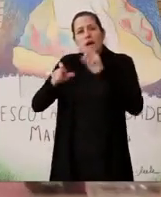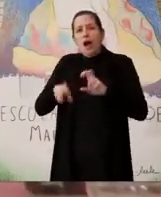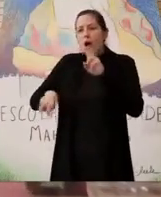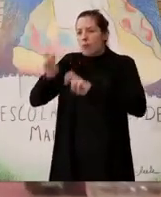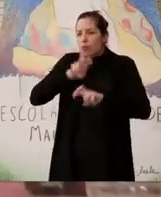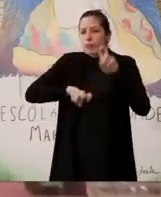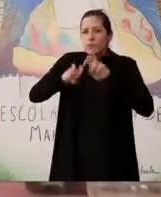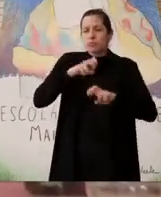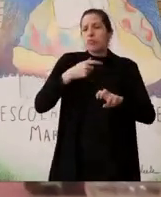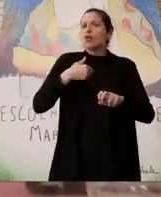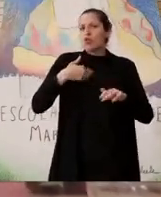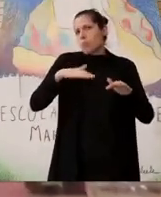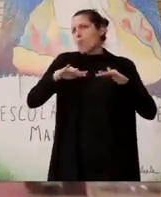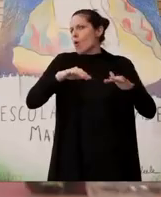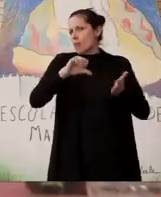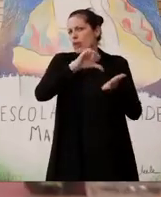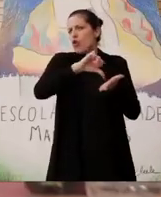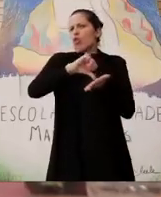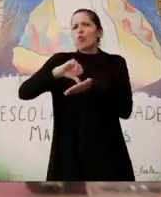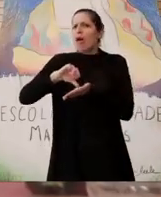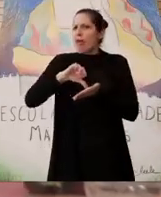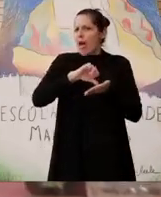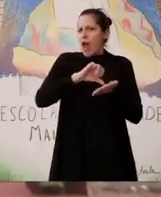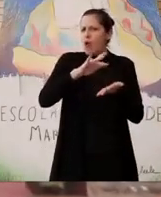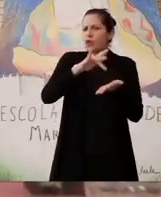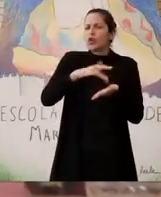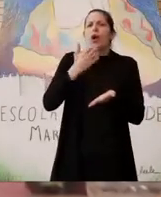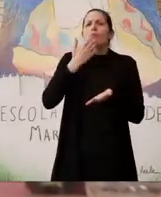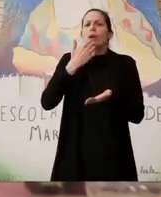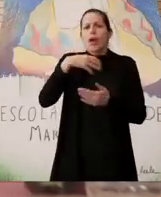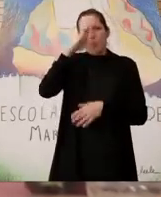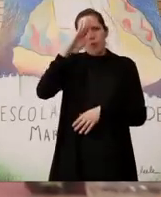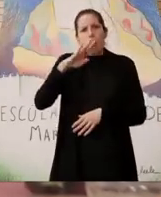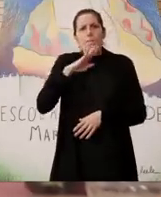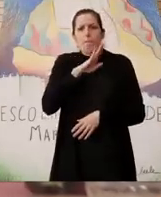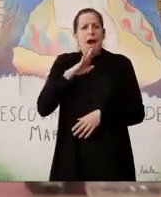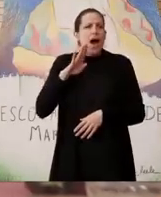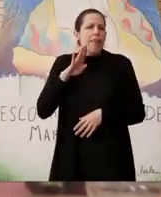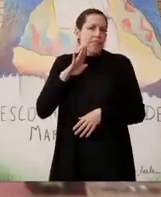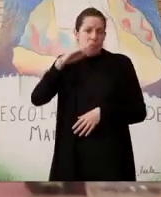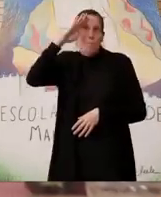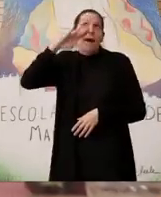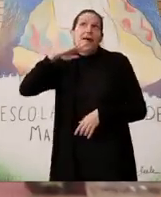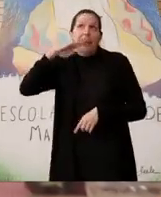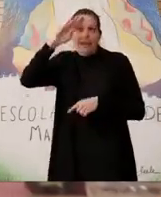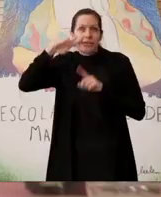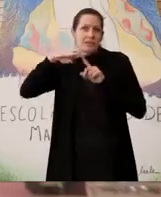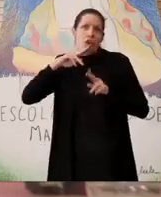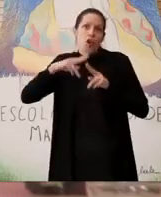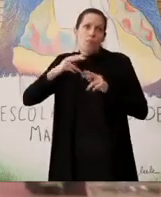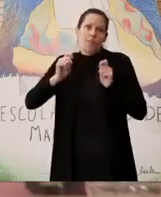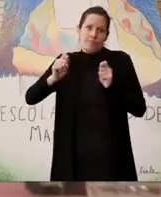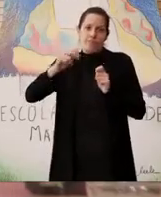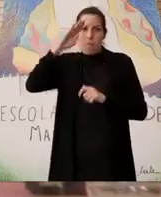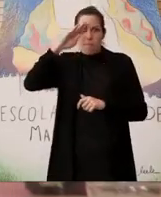ya estaba en el movimiento ciudadano ya estaba en las asociaciones de padres de familia que se llamaba padres en aquel momento las sensaciones